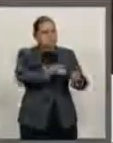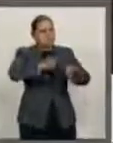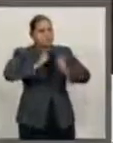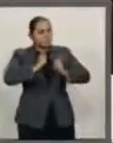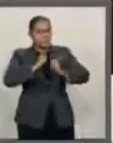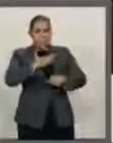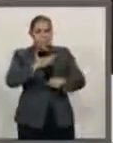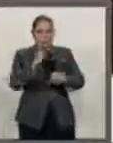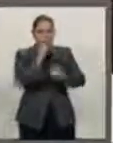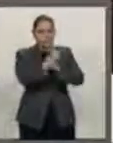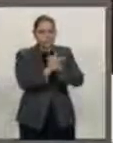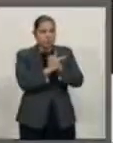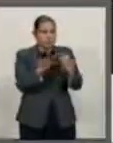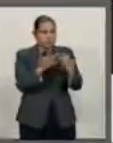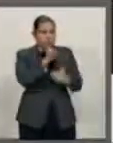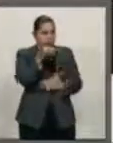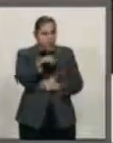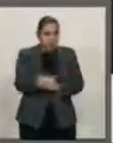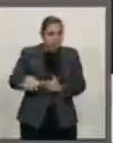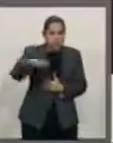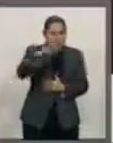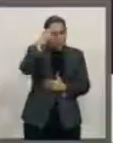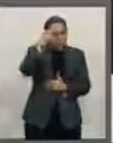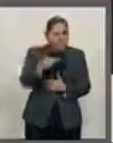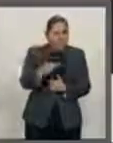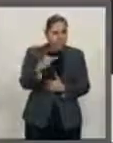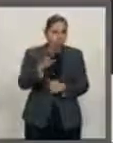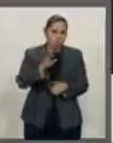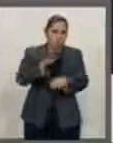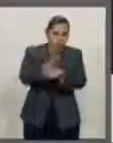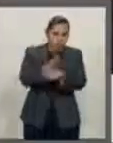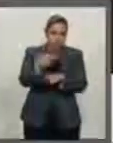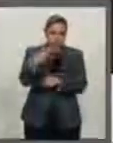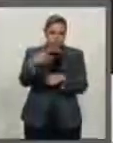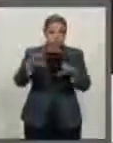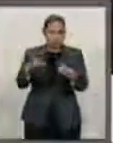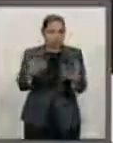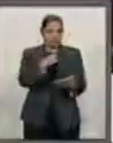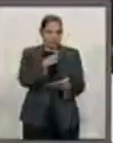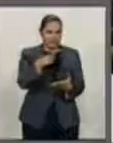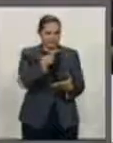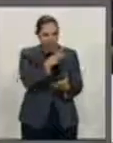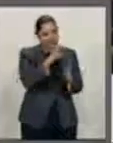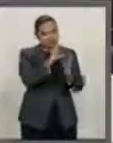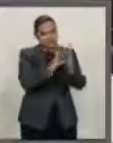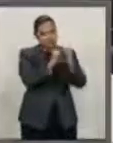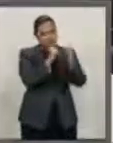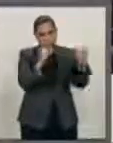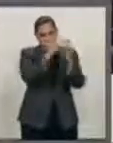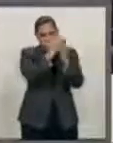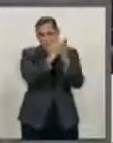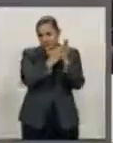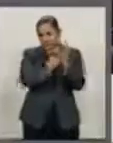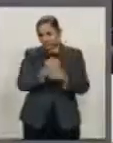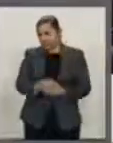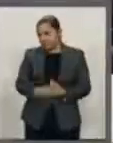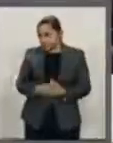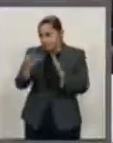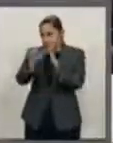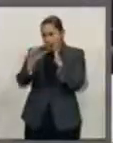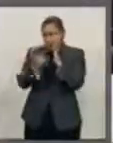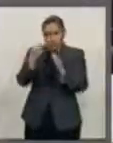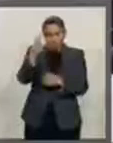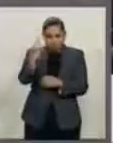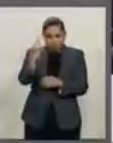los enunciados en nuestra Constitución. En este contexto, el artículo 1, párrafo 2 de